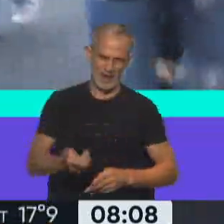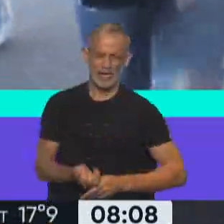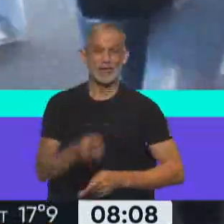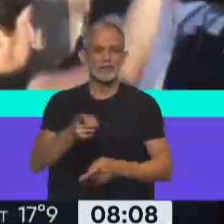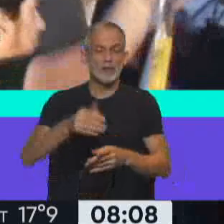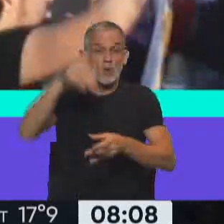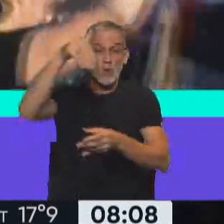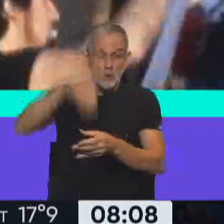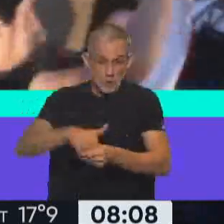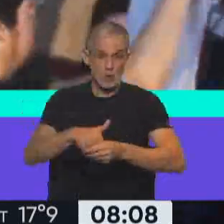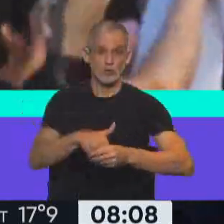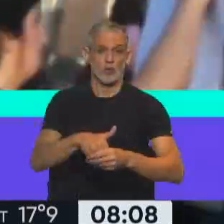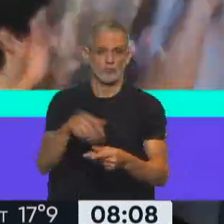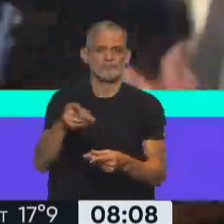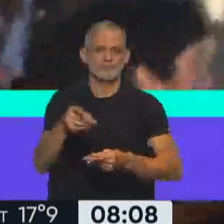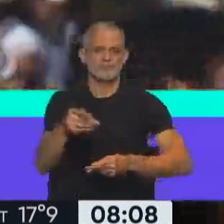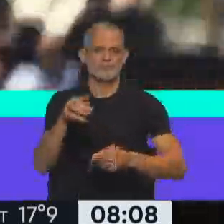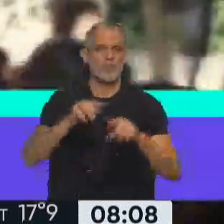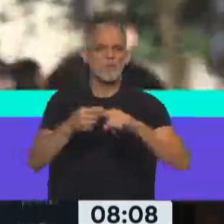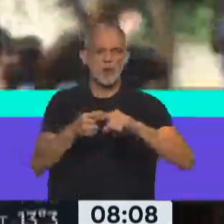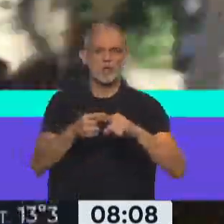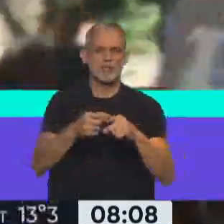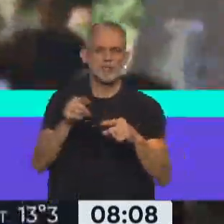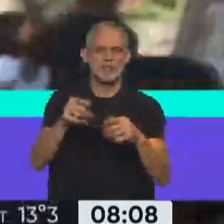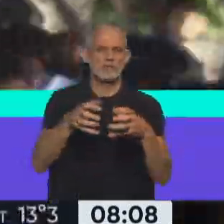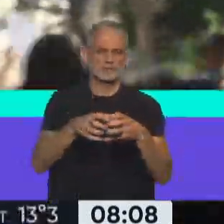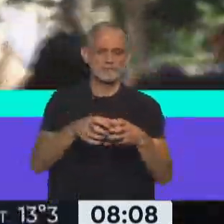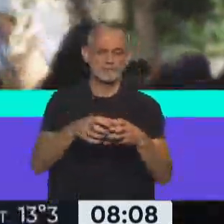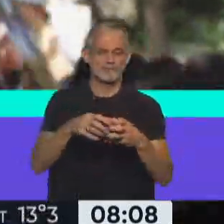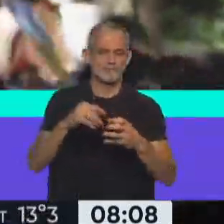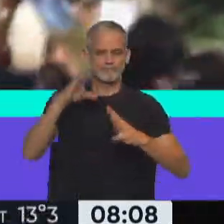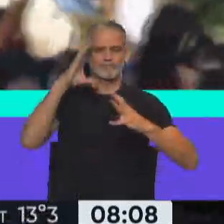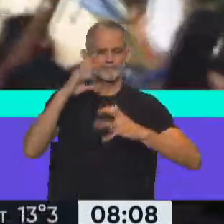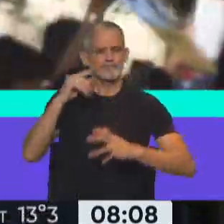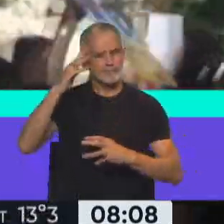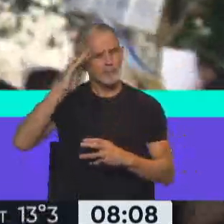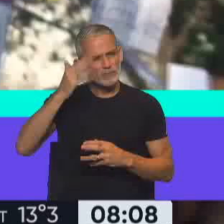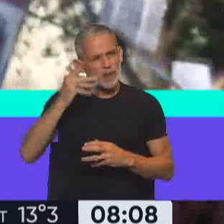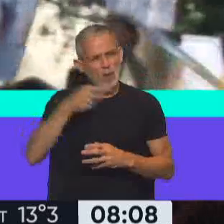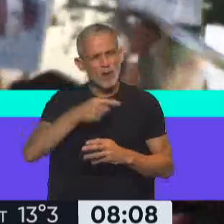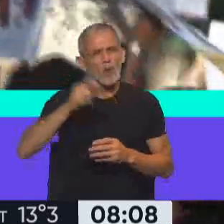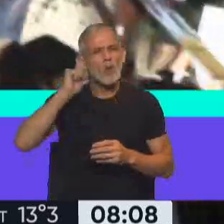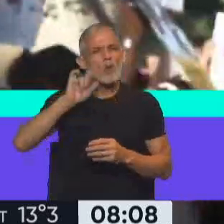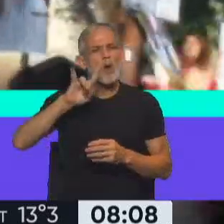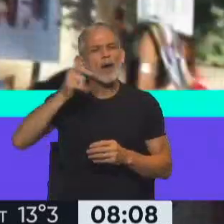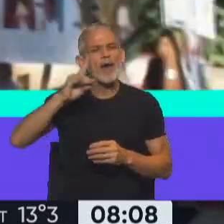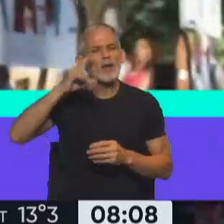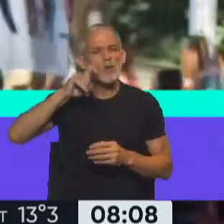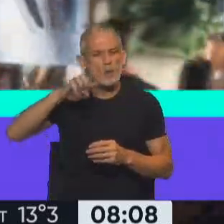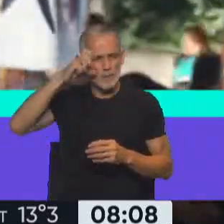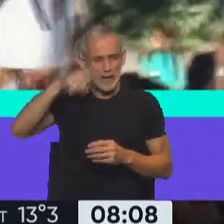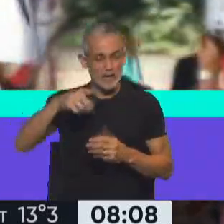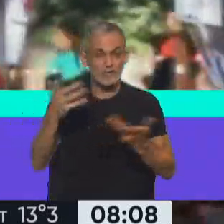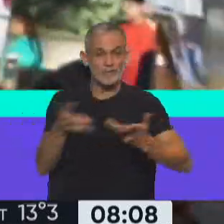emitir su voto, los principales referentes políticos recordaron a Guadalupe. La niña es de tez trigueña